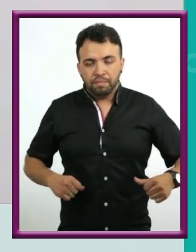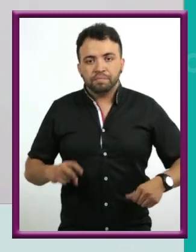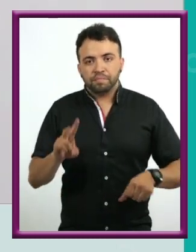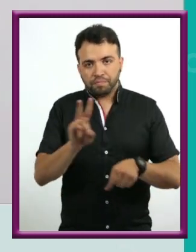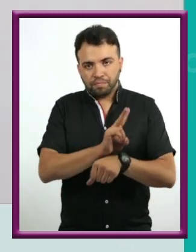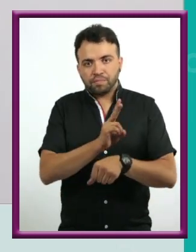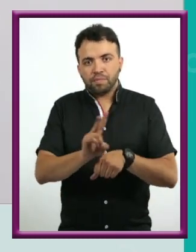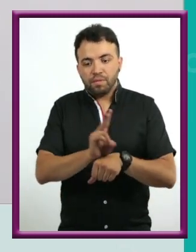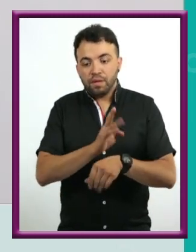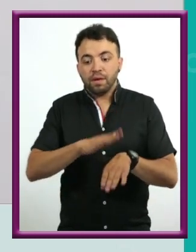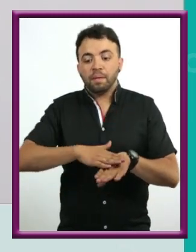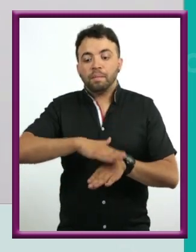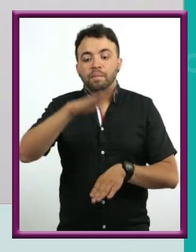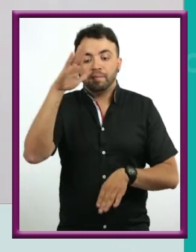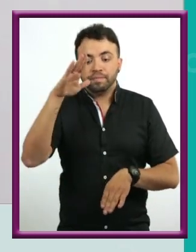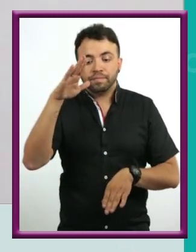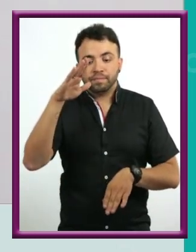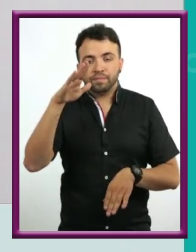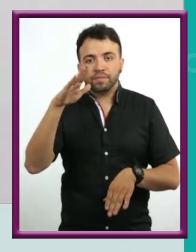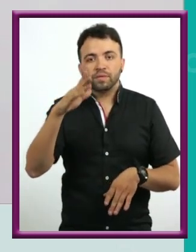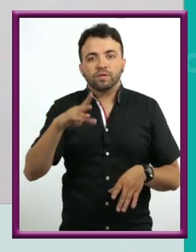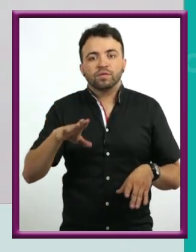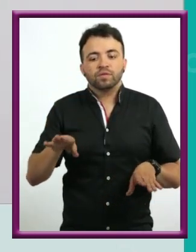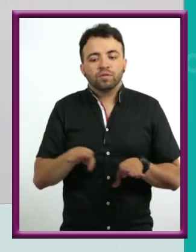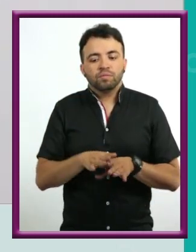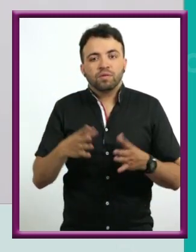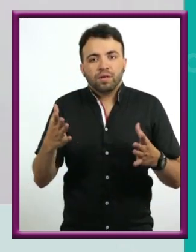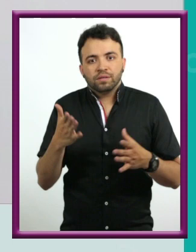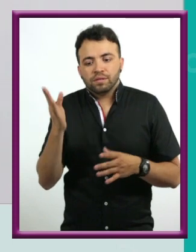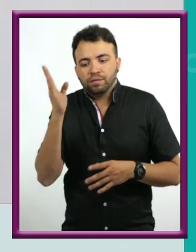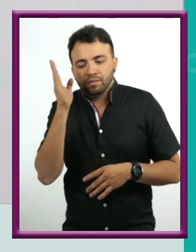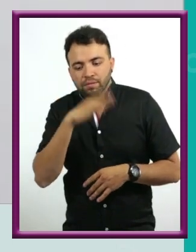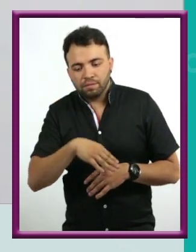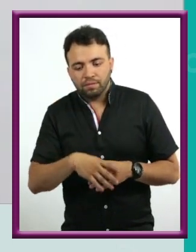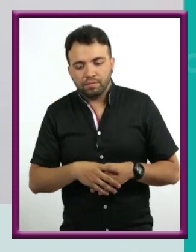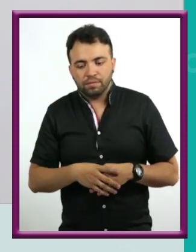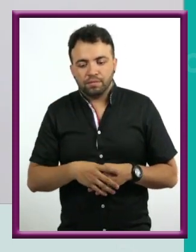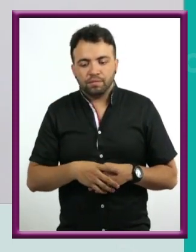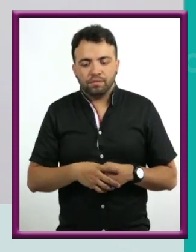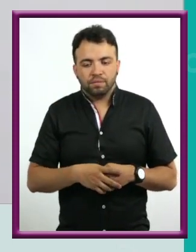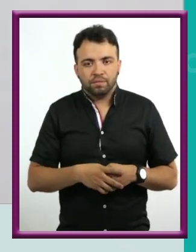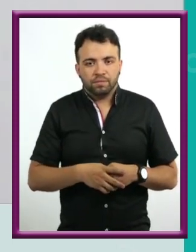Beneficia más en general que lo que hace de mal